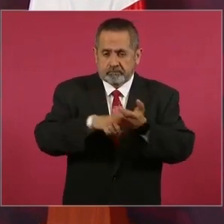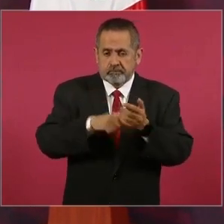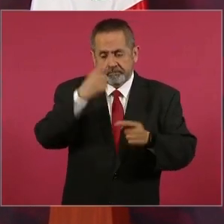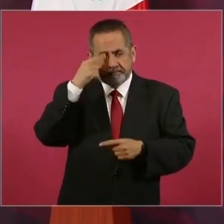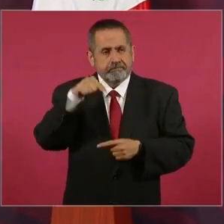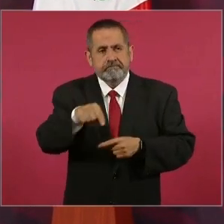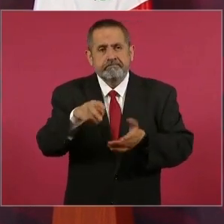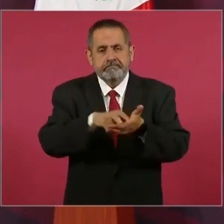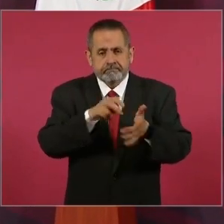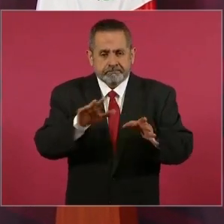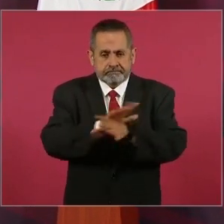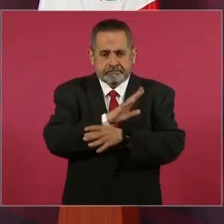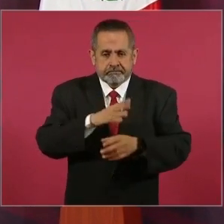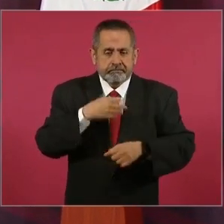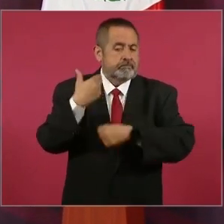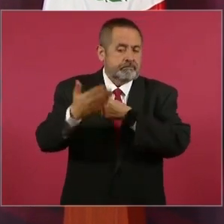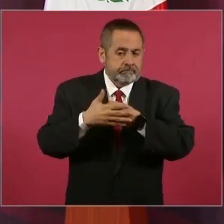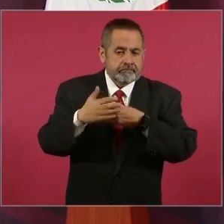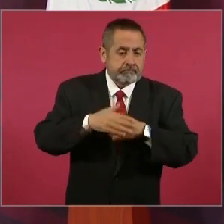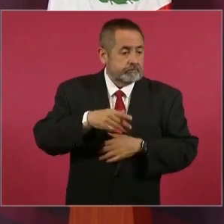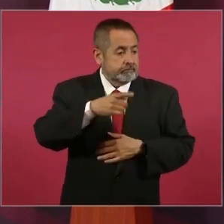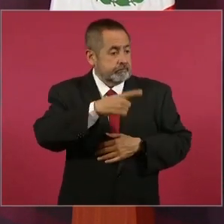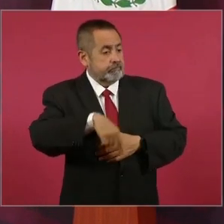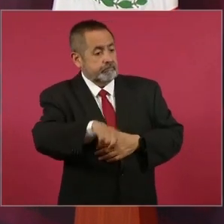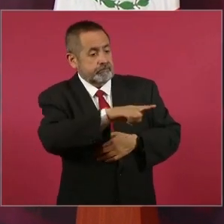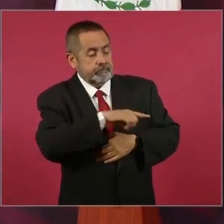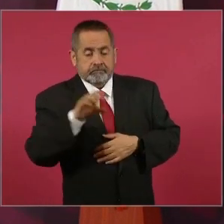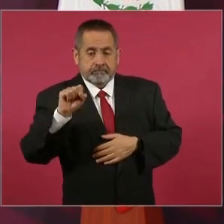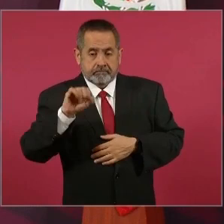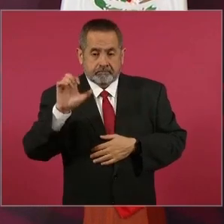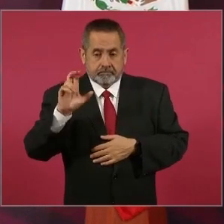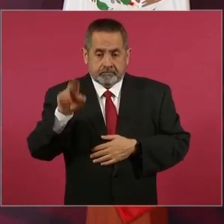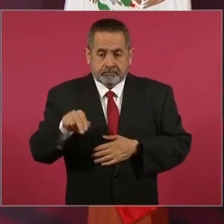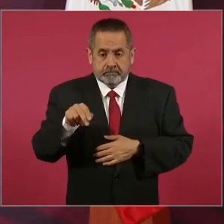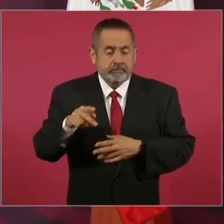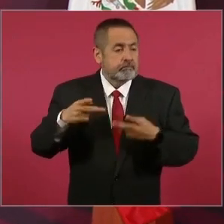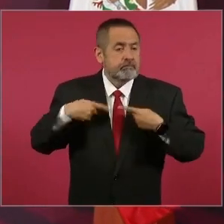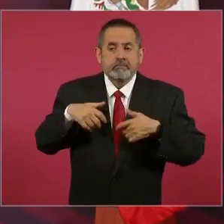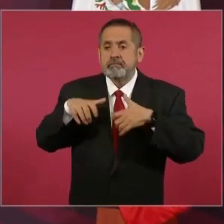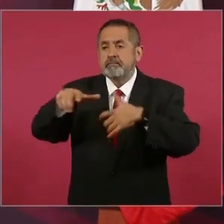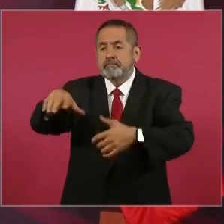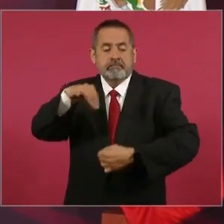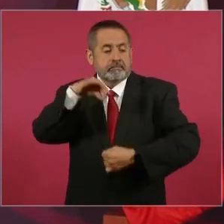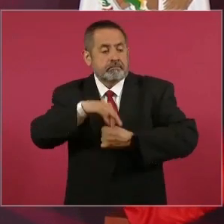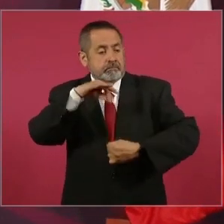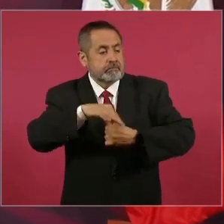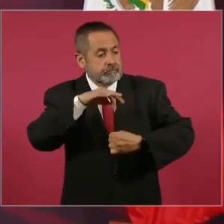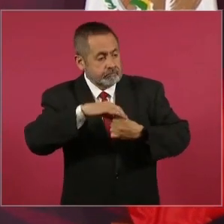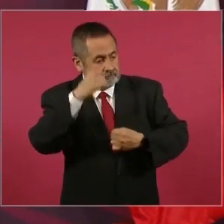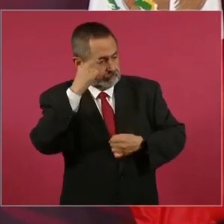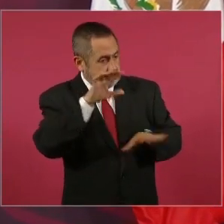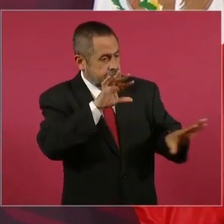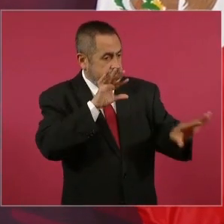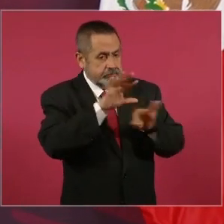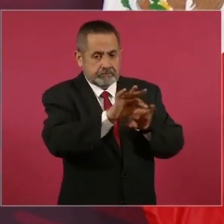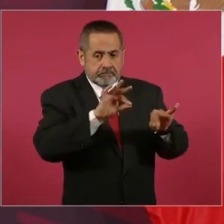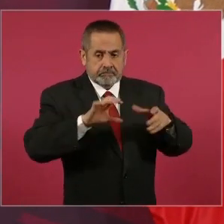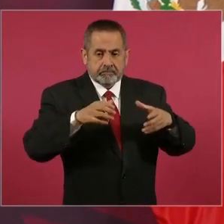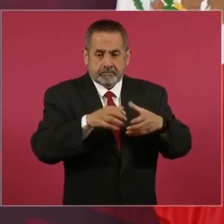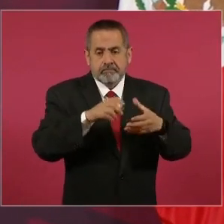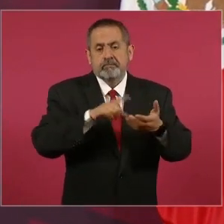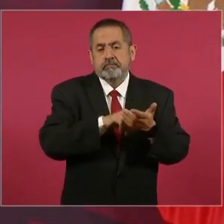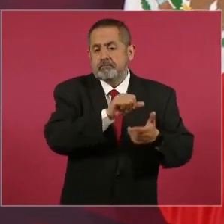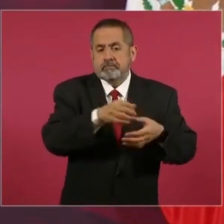eh se puedan elegir que el pueblo elija a los jueces a los magistrados a los